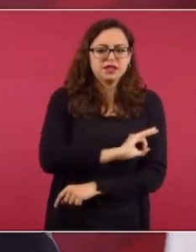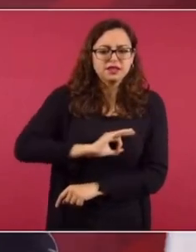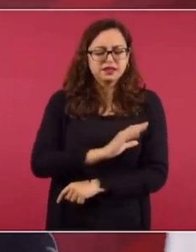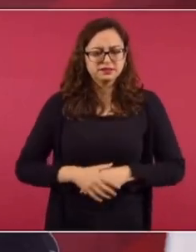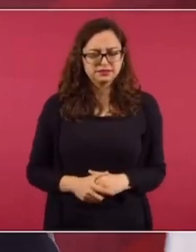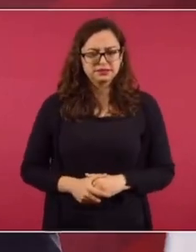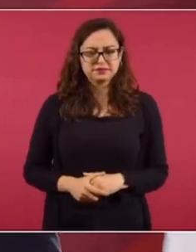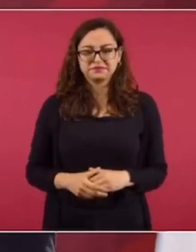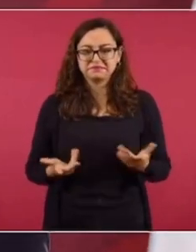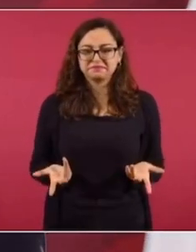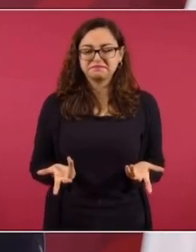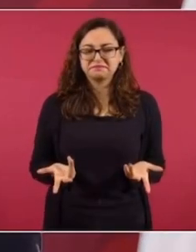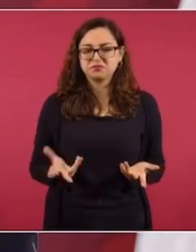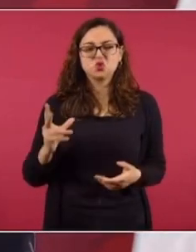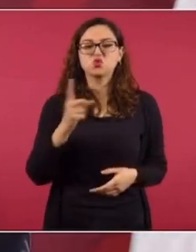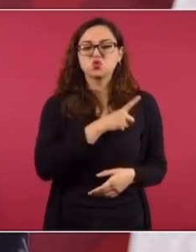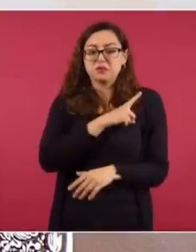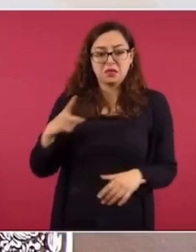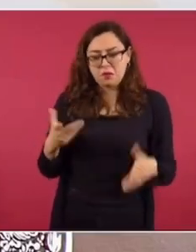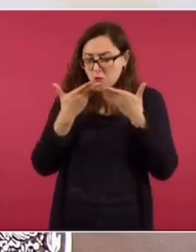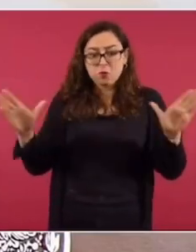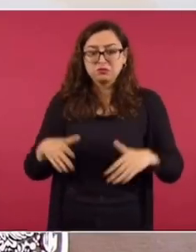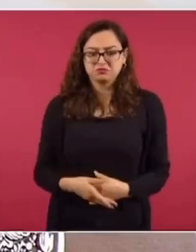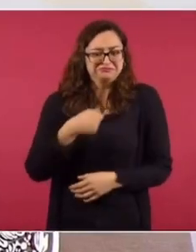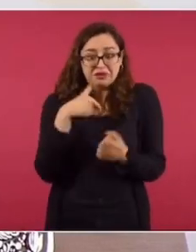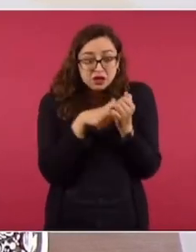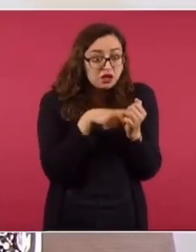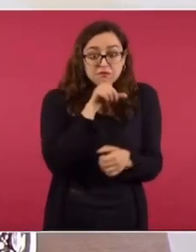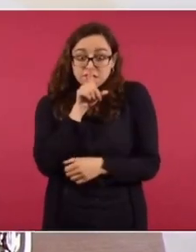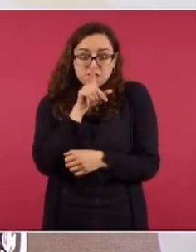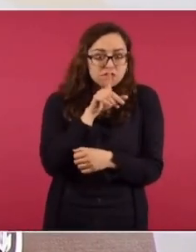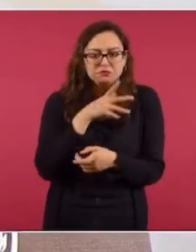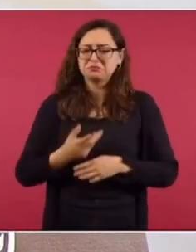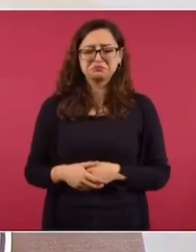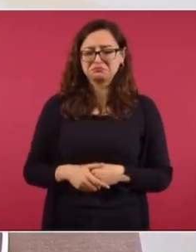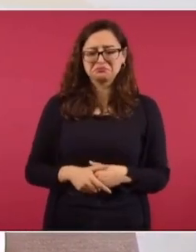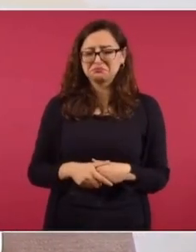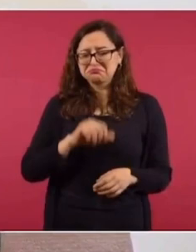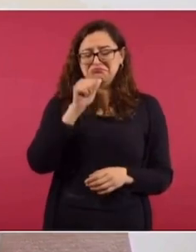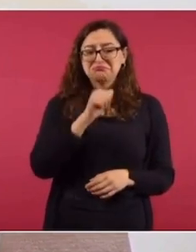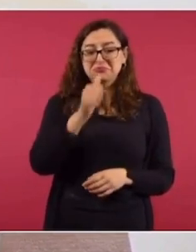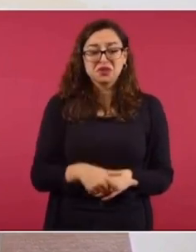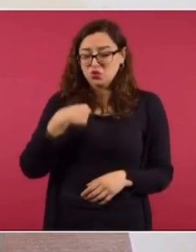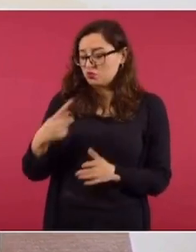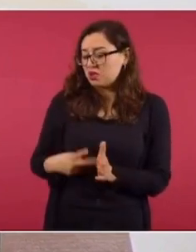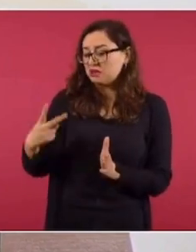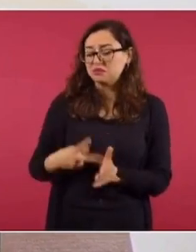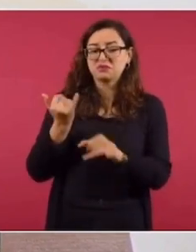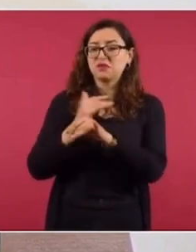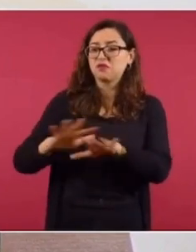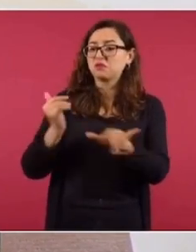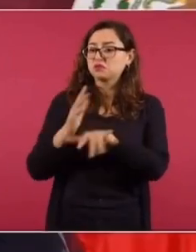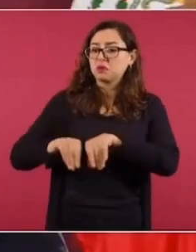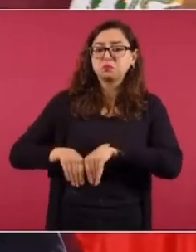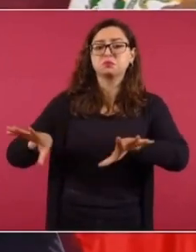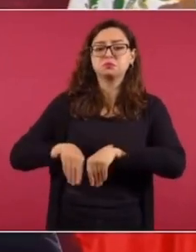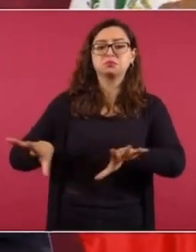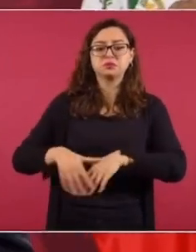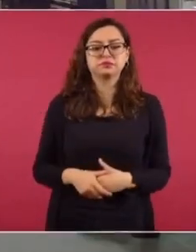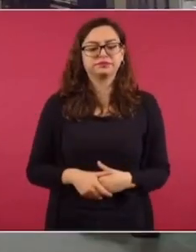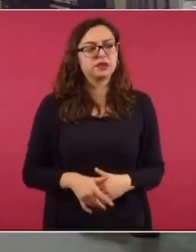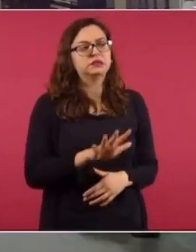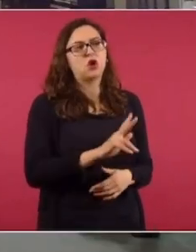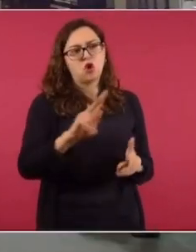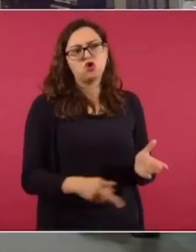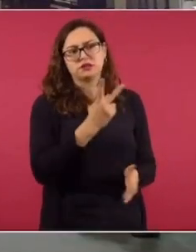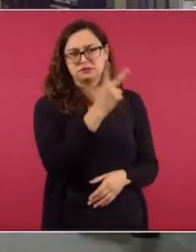Y no hay nada que ocultar, no hay nada que no se sepa o que no se deba saber. Retomando el